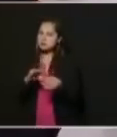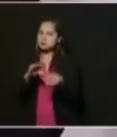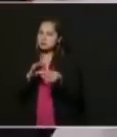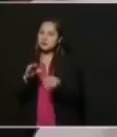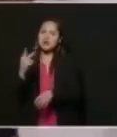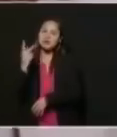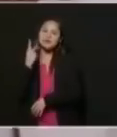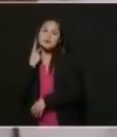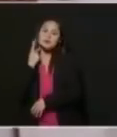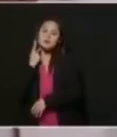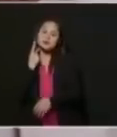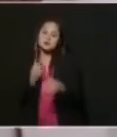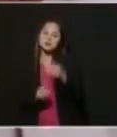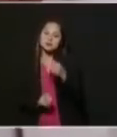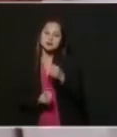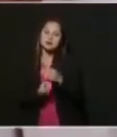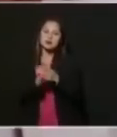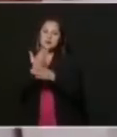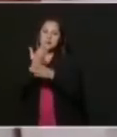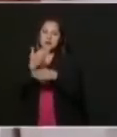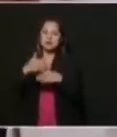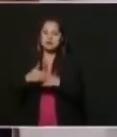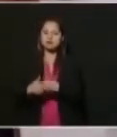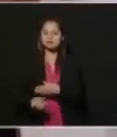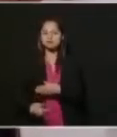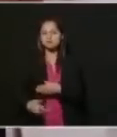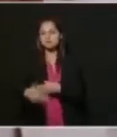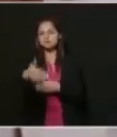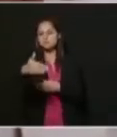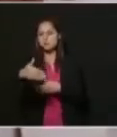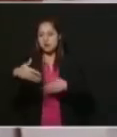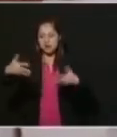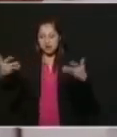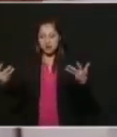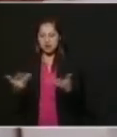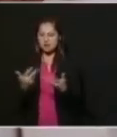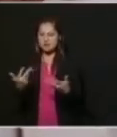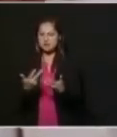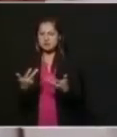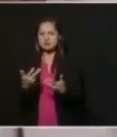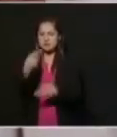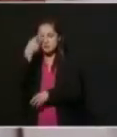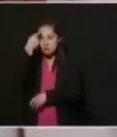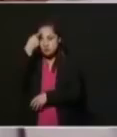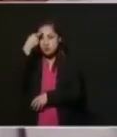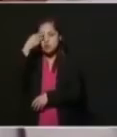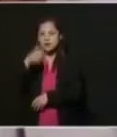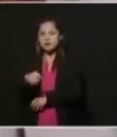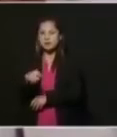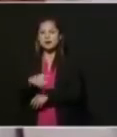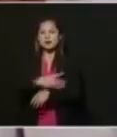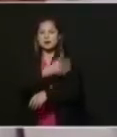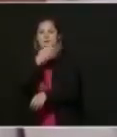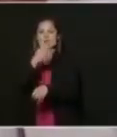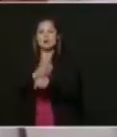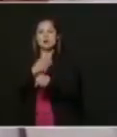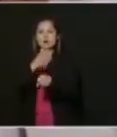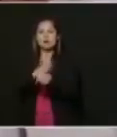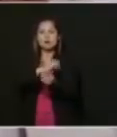que llevaremos a cabo para hacer realidad la cuarta